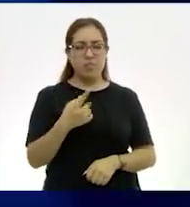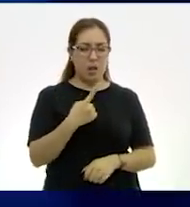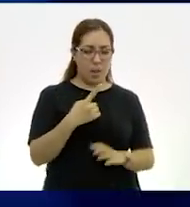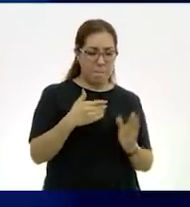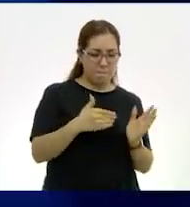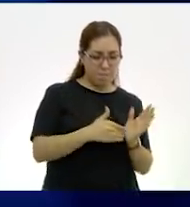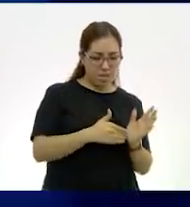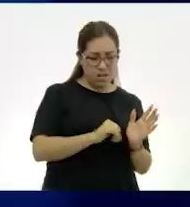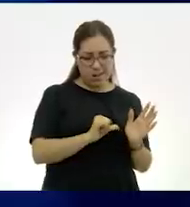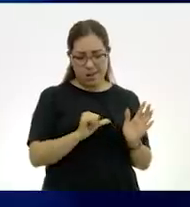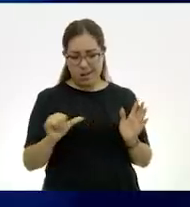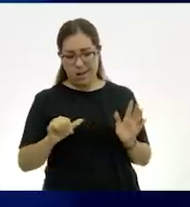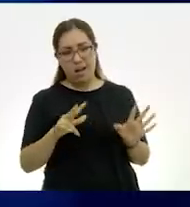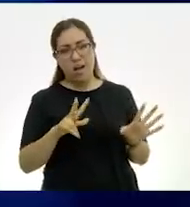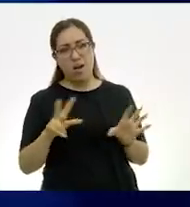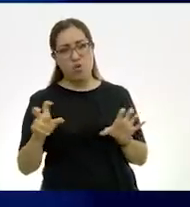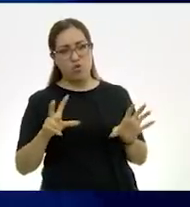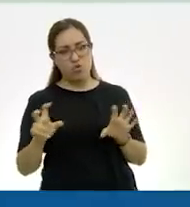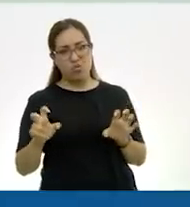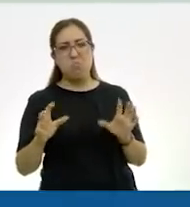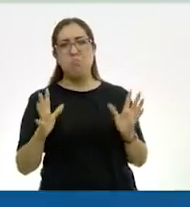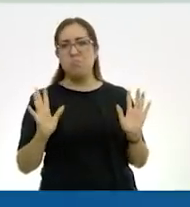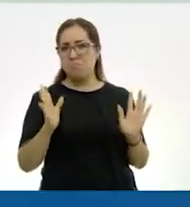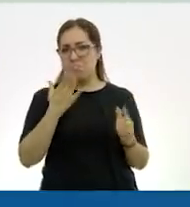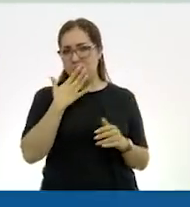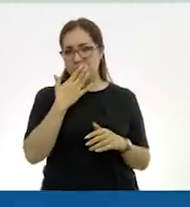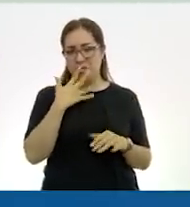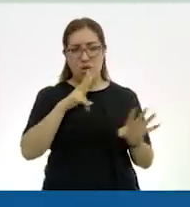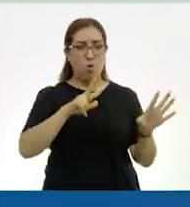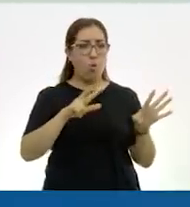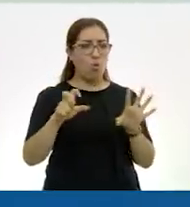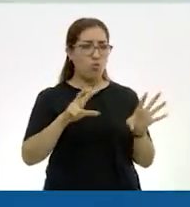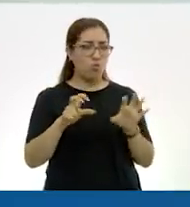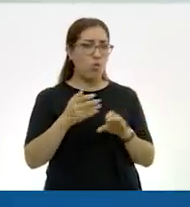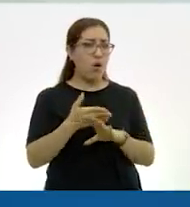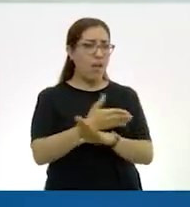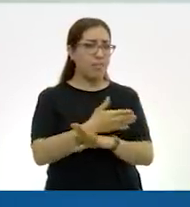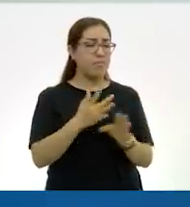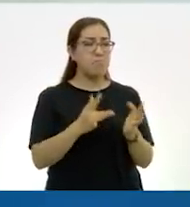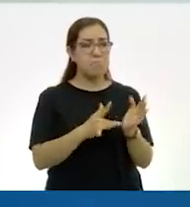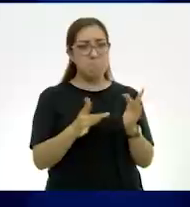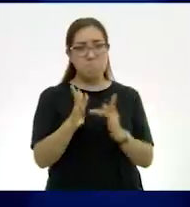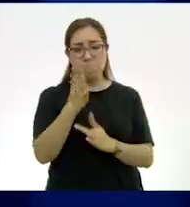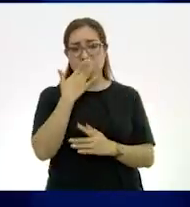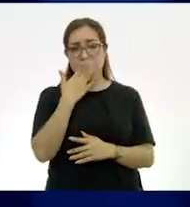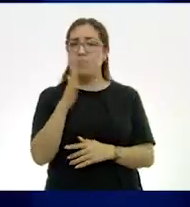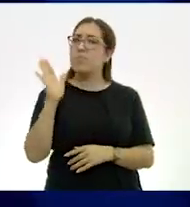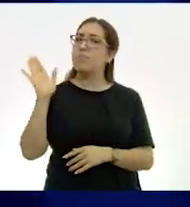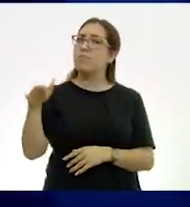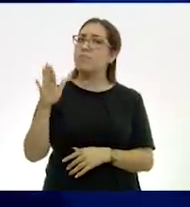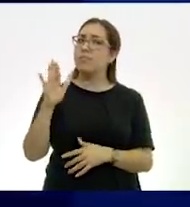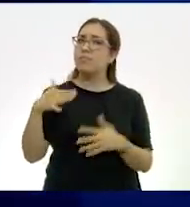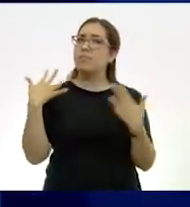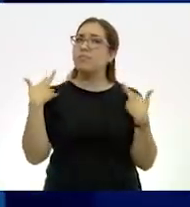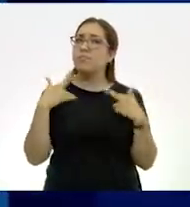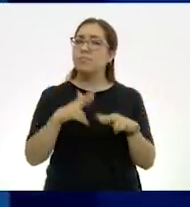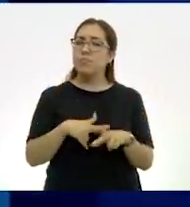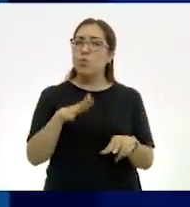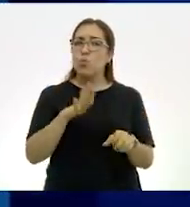el 800, Sí, ¿cierto? pues vamos a poner que en el 800, 800. antes de Cristo Muy bien. principalmente, ¿ok? Profesor, ¿y cuáles son las